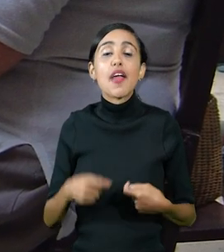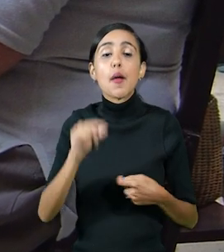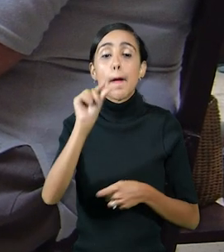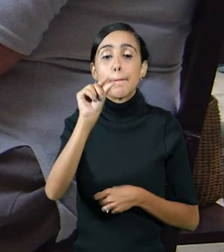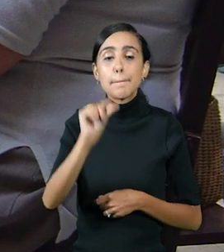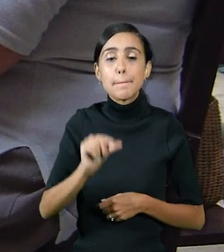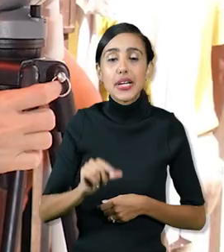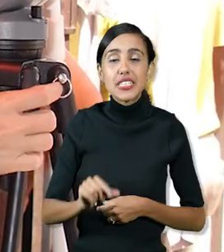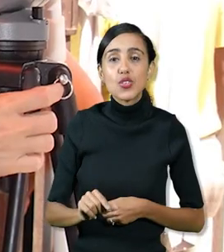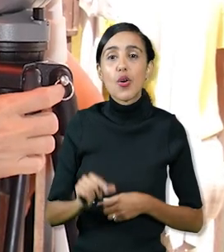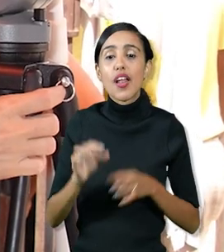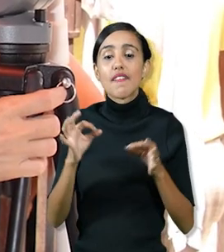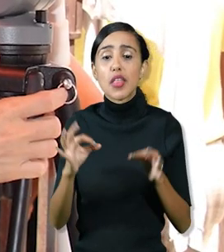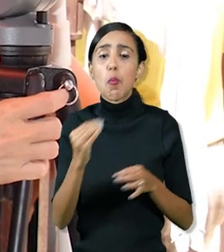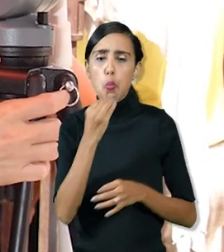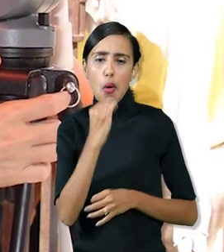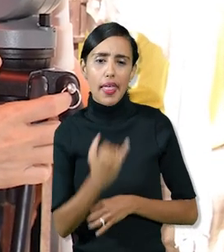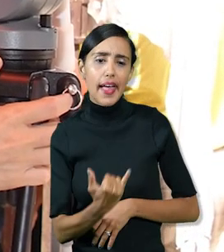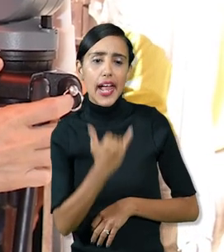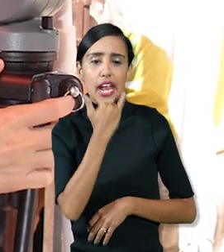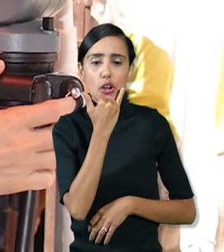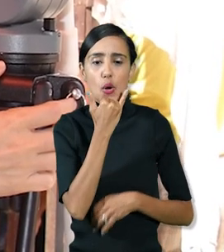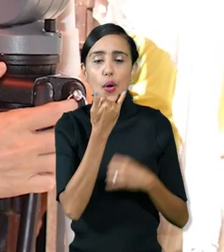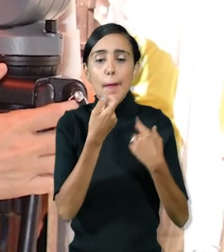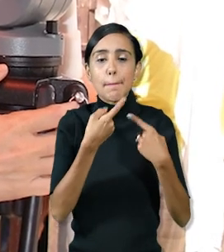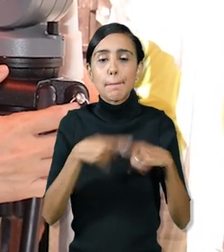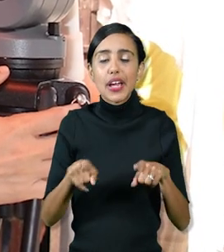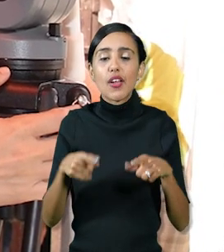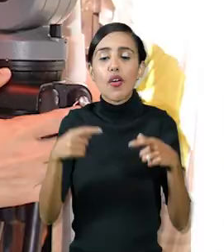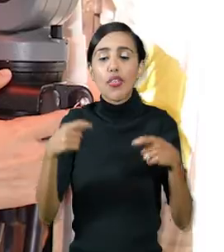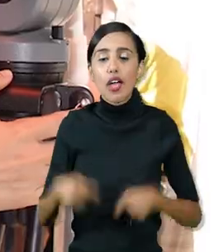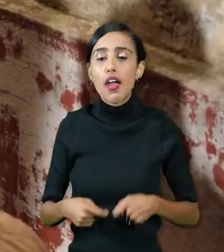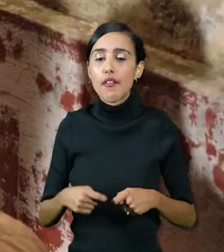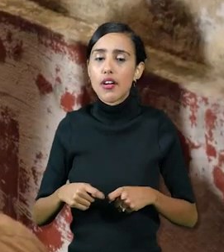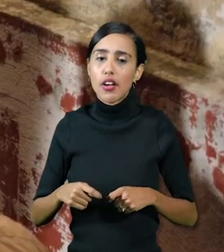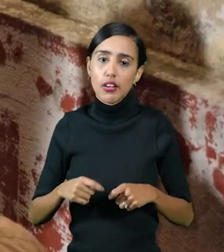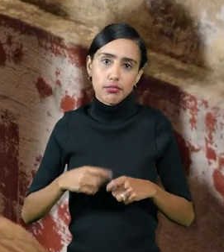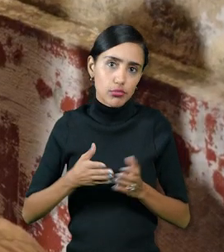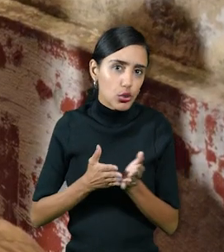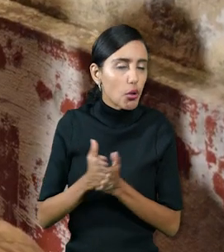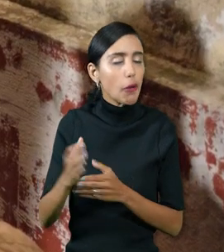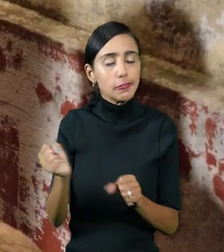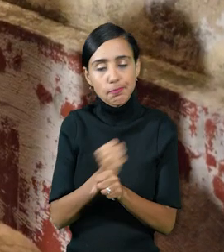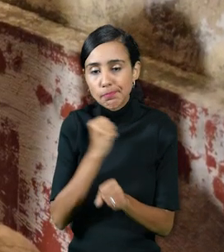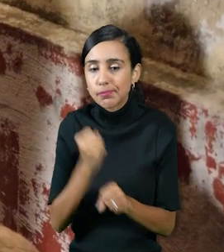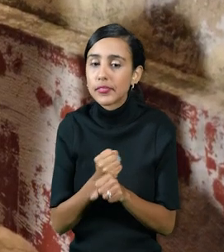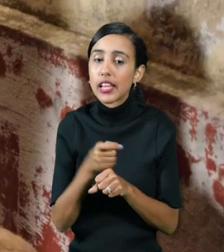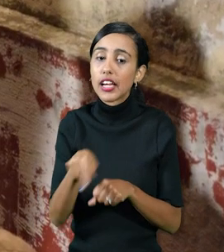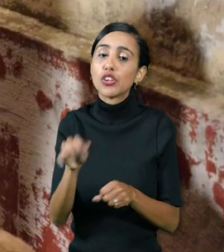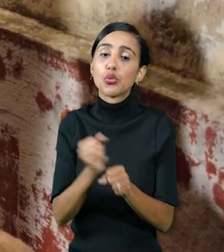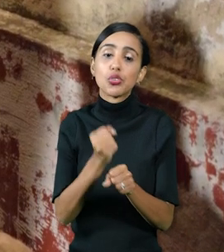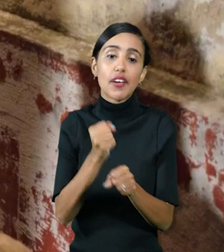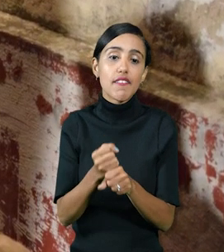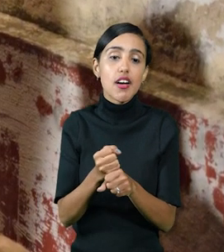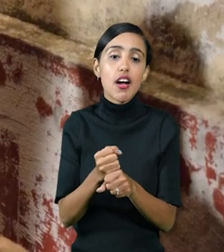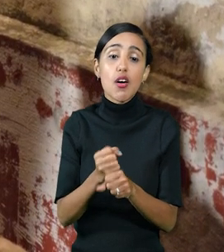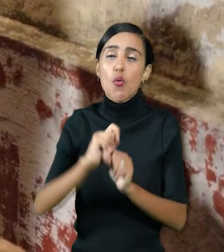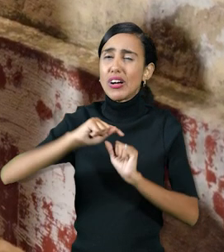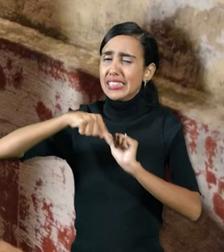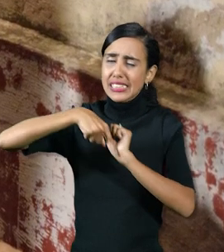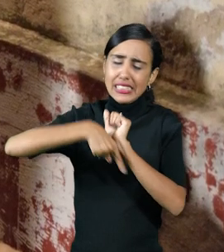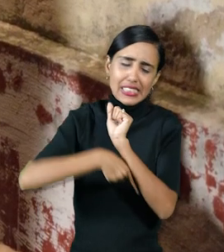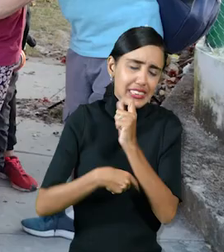persona que, a pesar de que se pueda equivocar, tiene que seguir insistiendo, ¿no? Esto es una carrera que es de fondo,